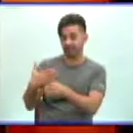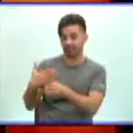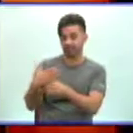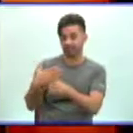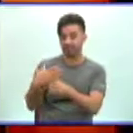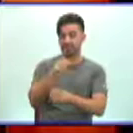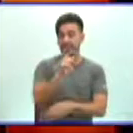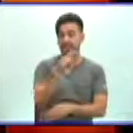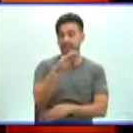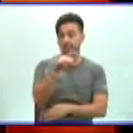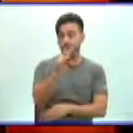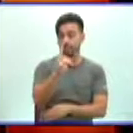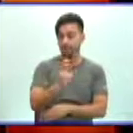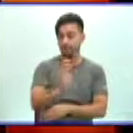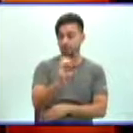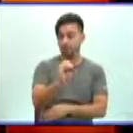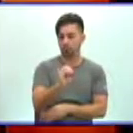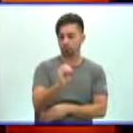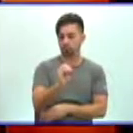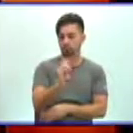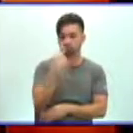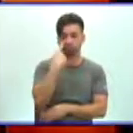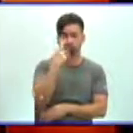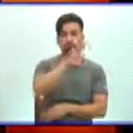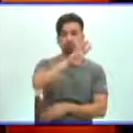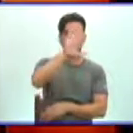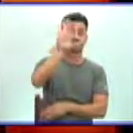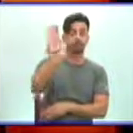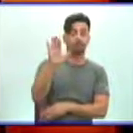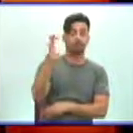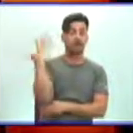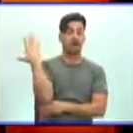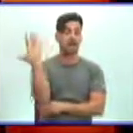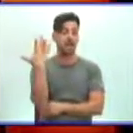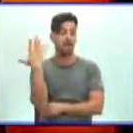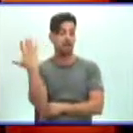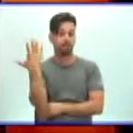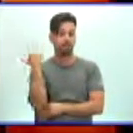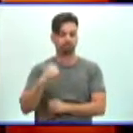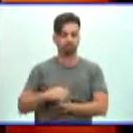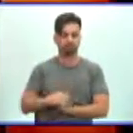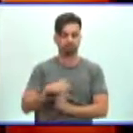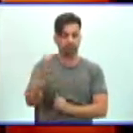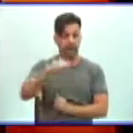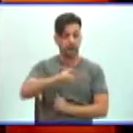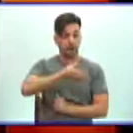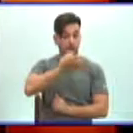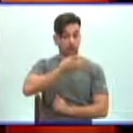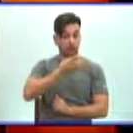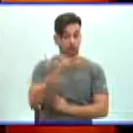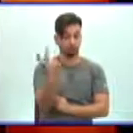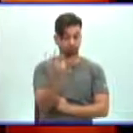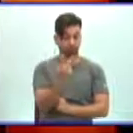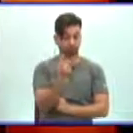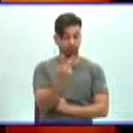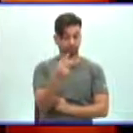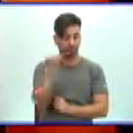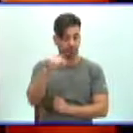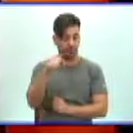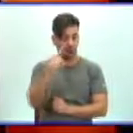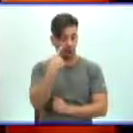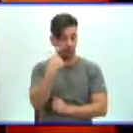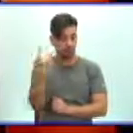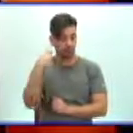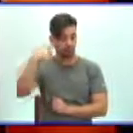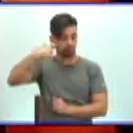recorrido, por supuesto, y vamos a caracterizar y vamos a conceptualizar estos dos términos. Y vamos a comenzar con un material